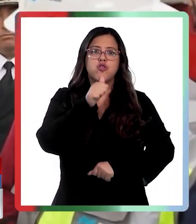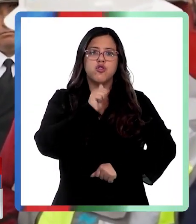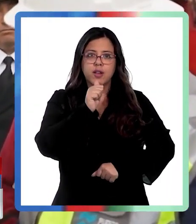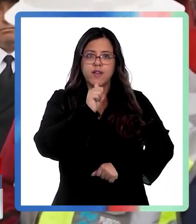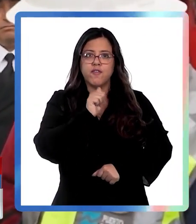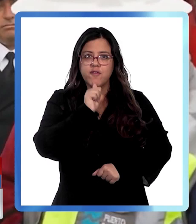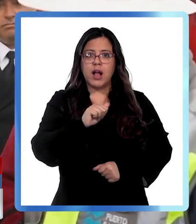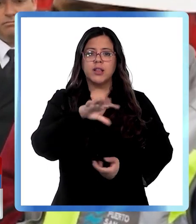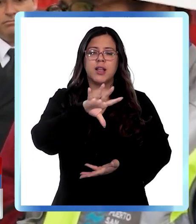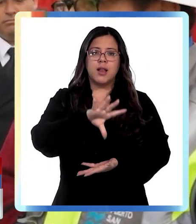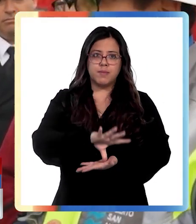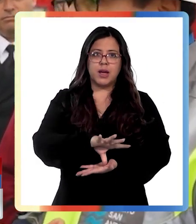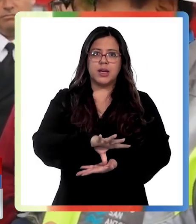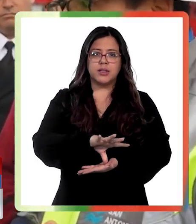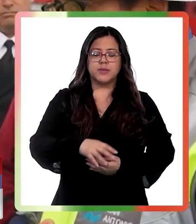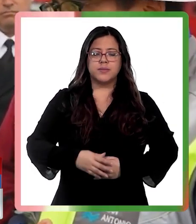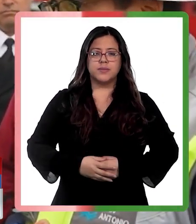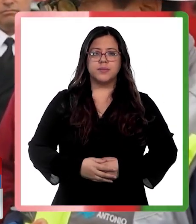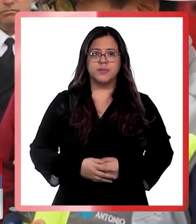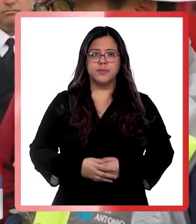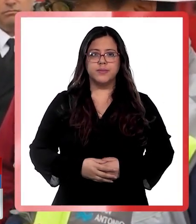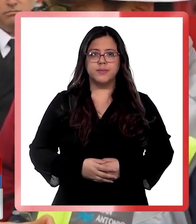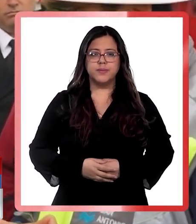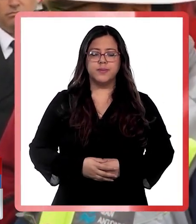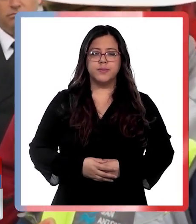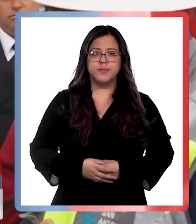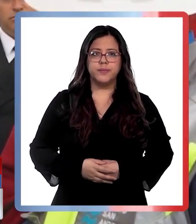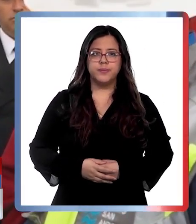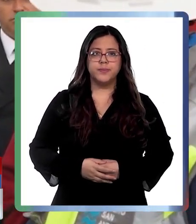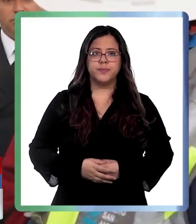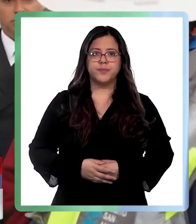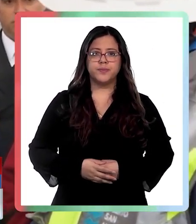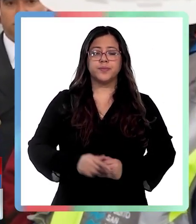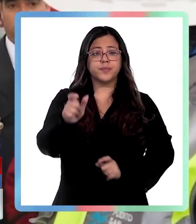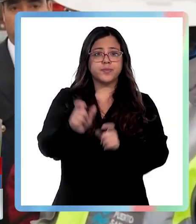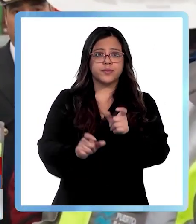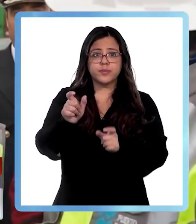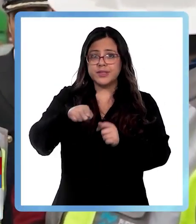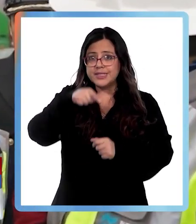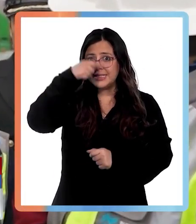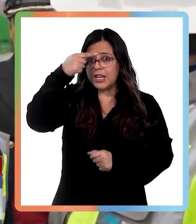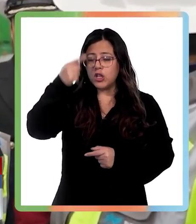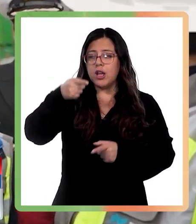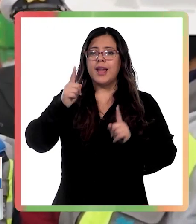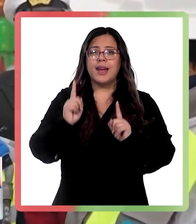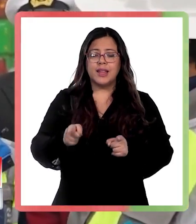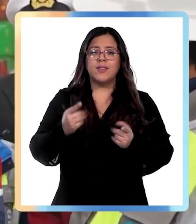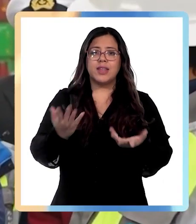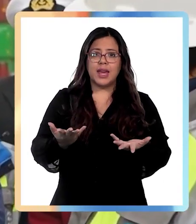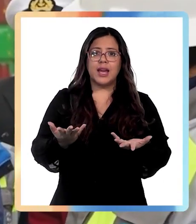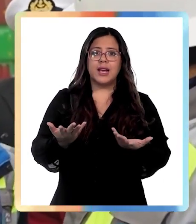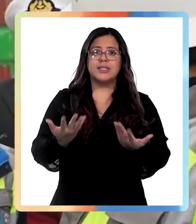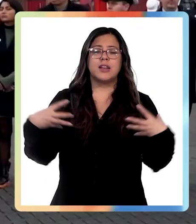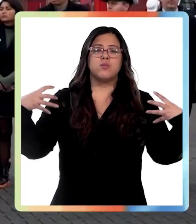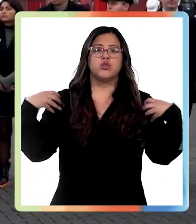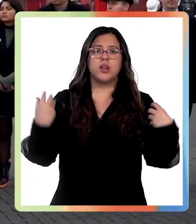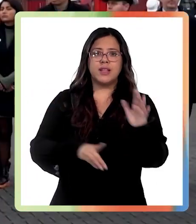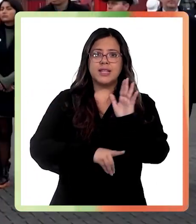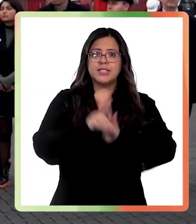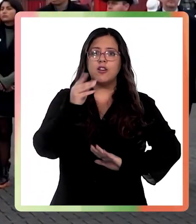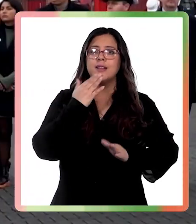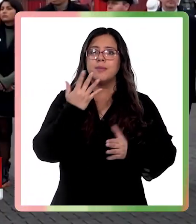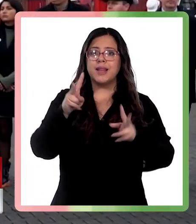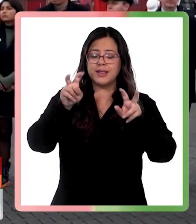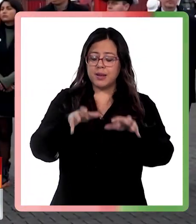deuda pendiente que tiene el país con San Antonio. Queremos que los sanantoninos y sanantoninas sean protagonistas de su desarrollo y que el